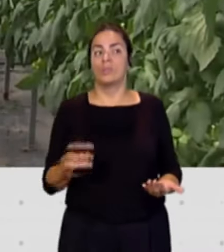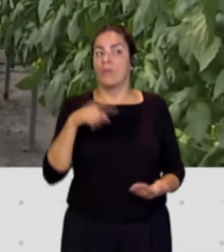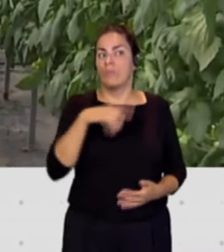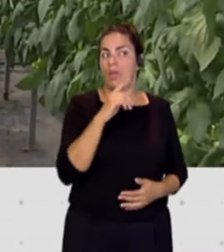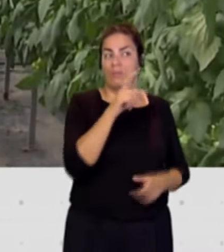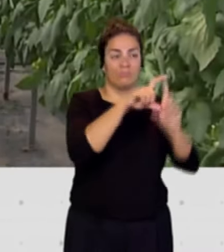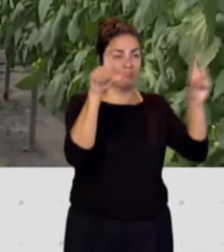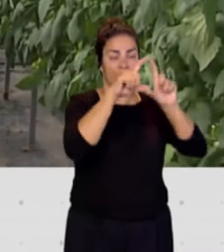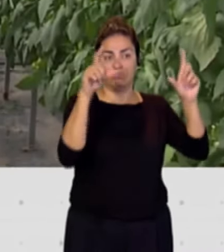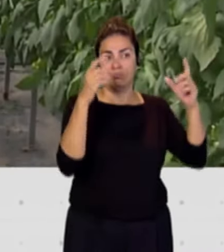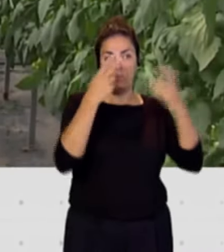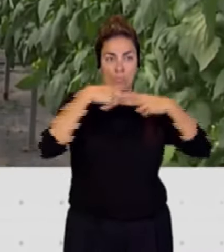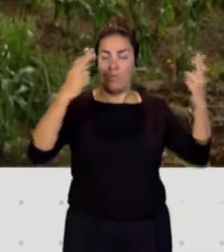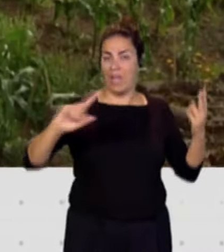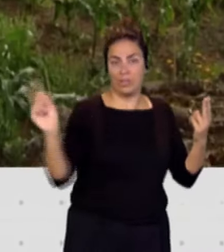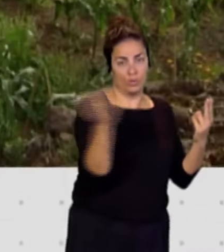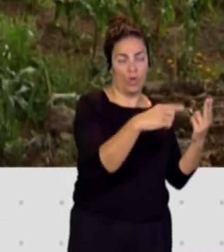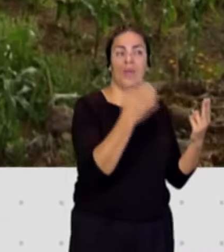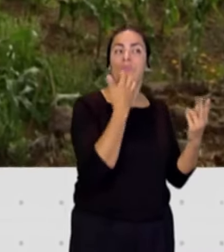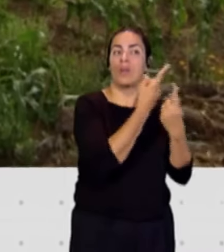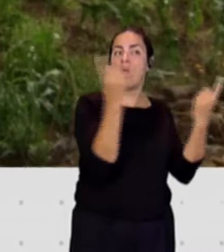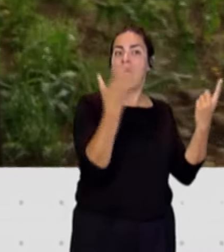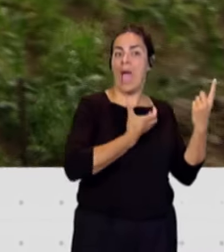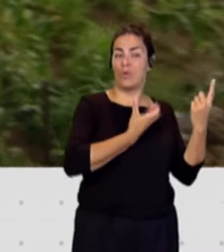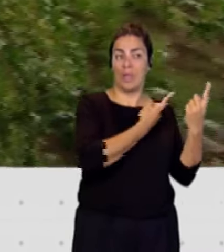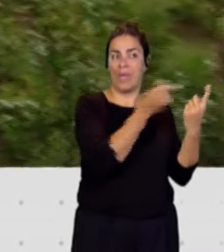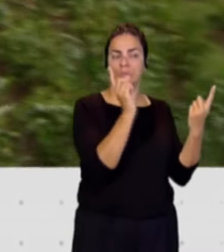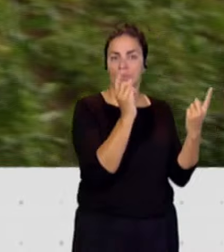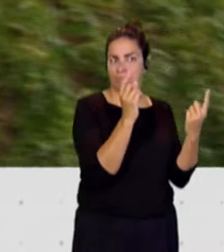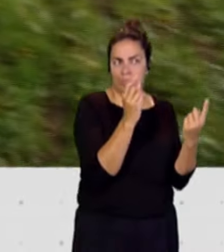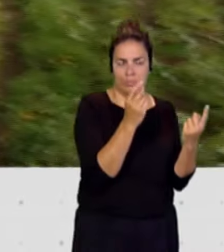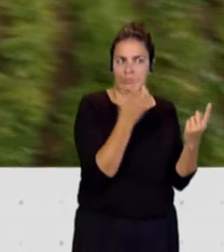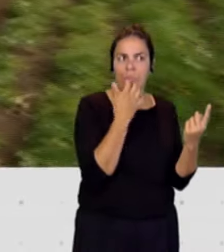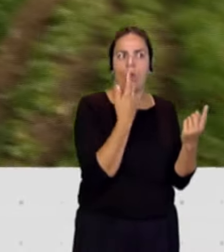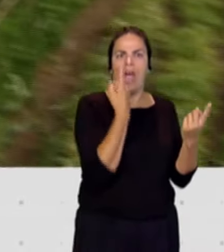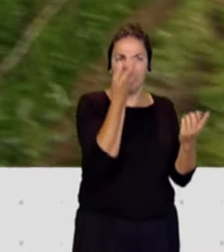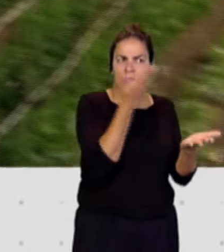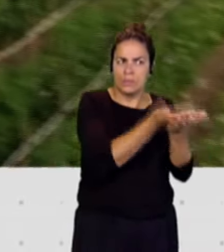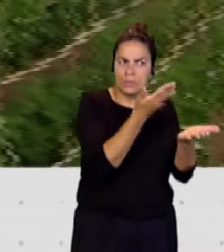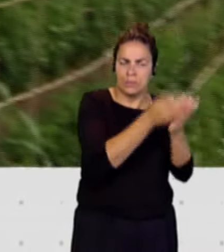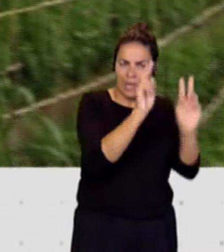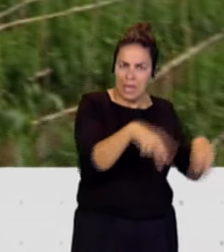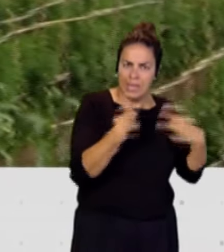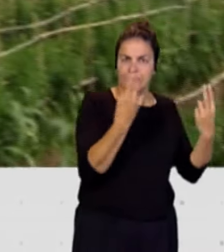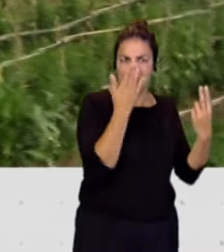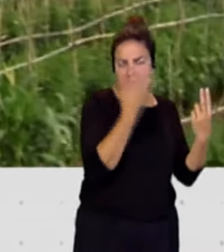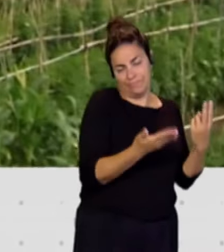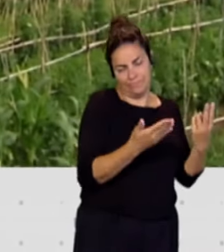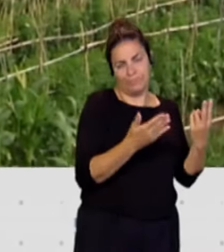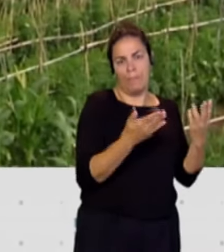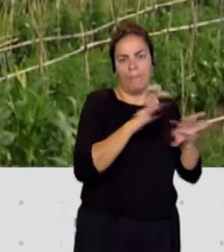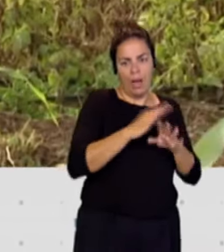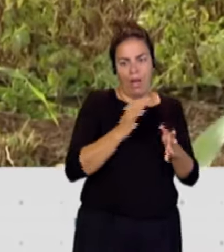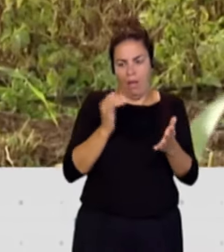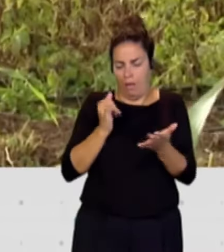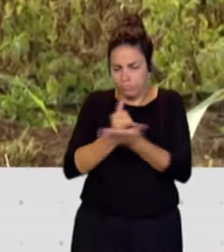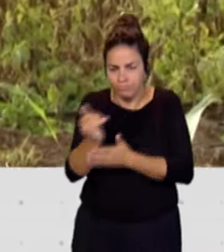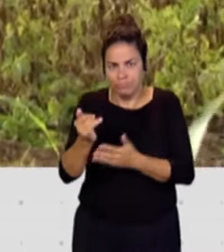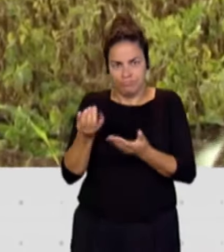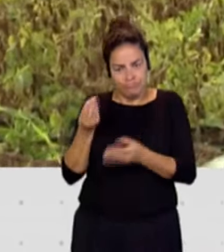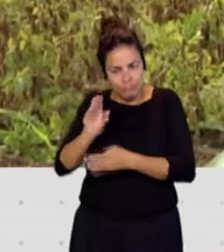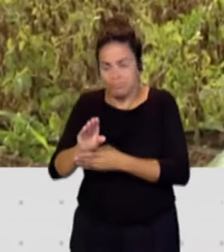públicos desde los ayuntamientos que en muchos de ellos parece imposible obtener una licencia para poder invertir en la explotación desde los cabildos para